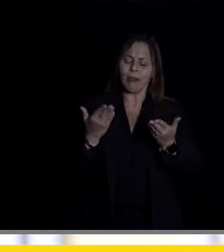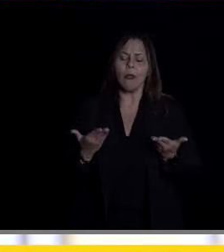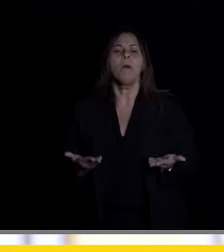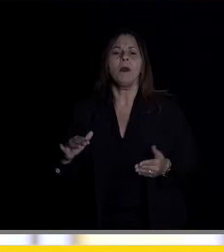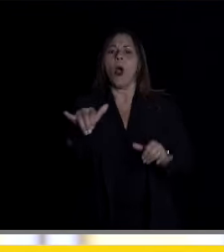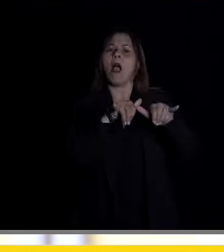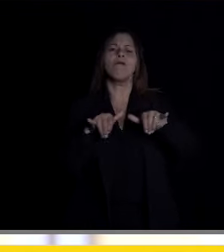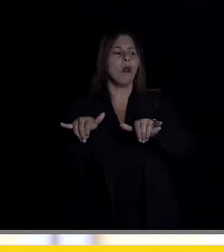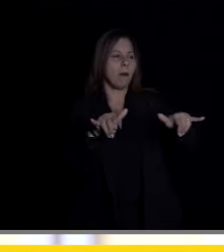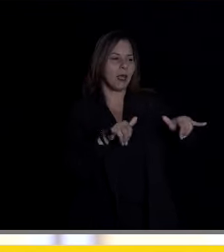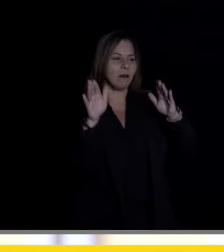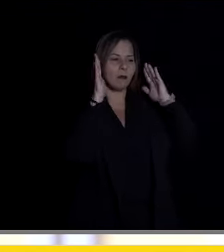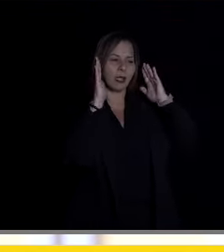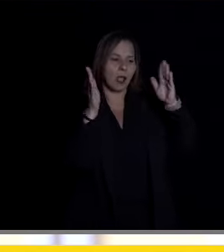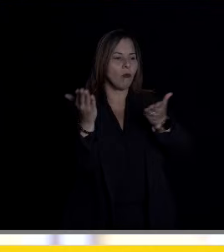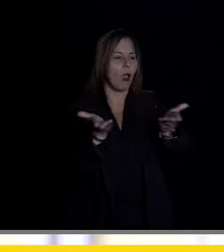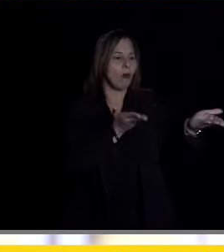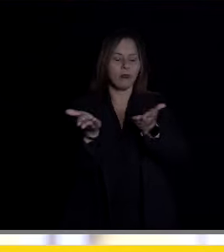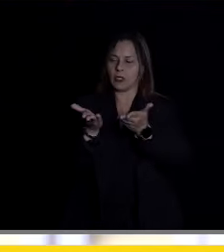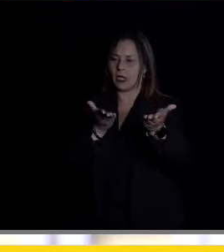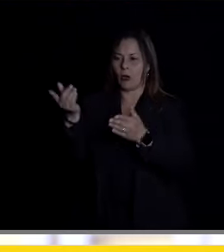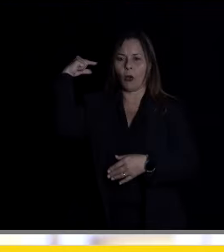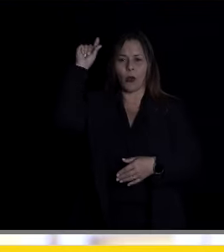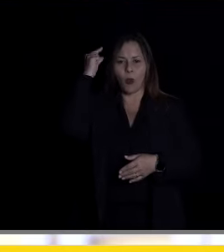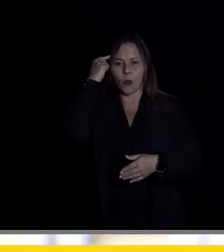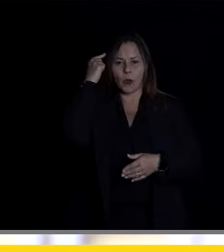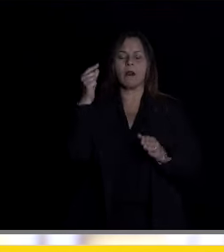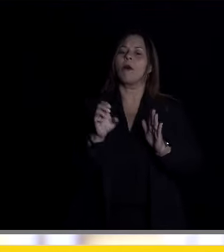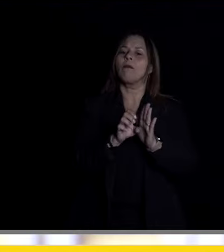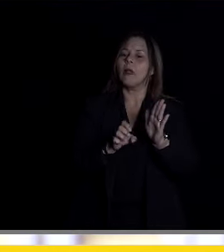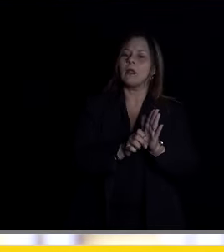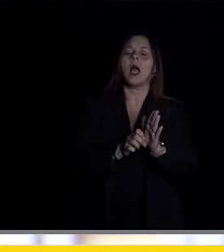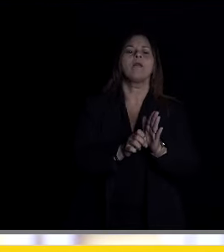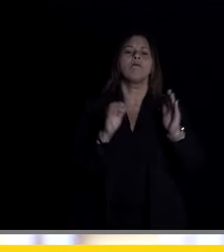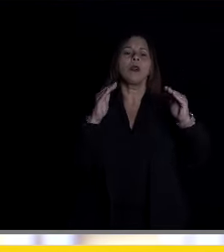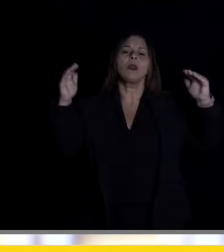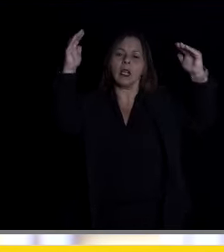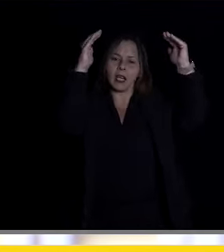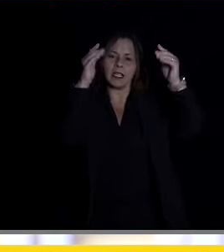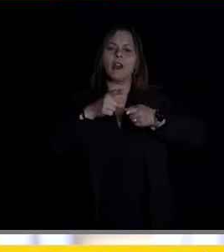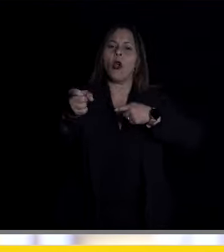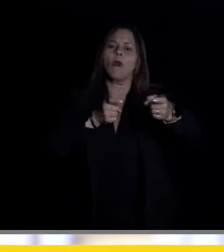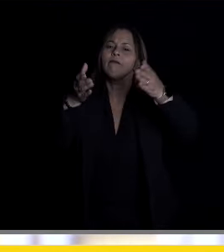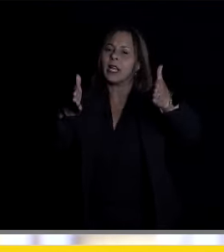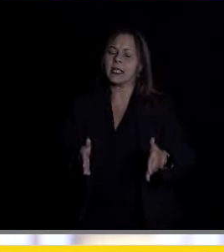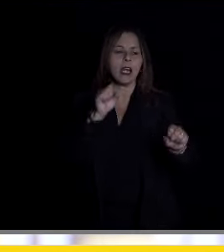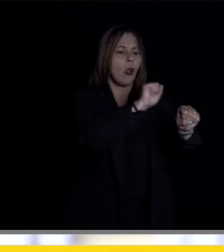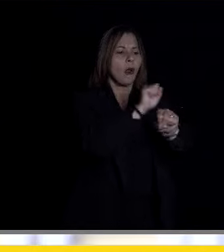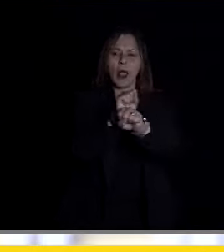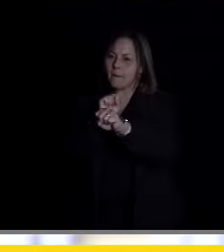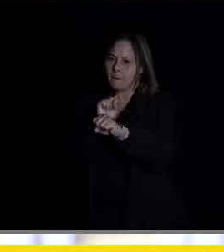manera, mis saludos a los funcionarios del gobierno estatal, los secretarios, los directores, los